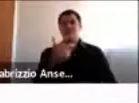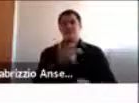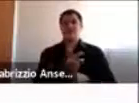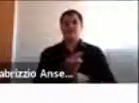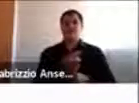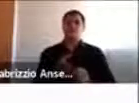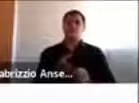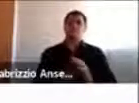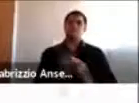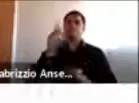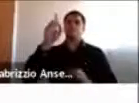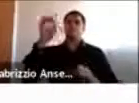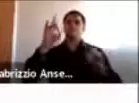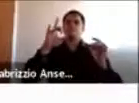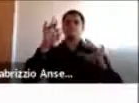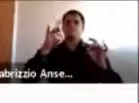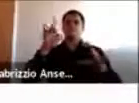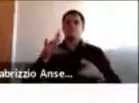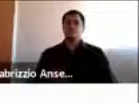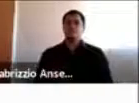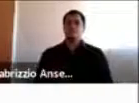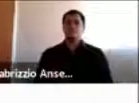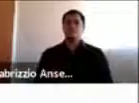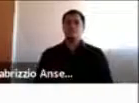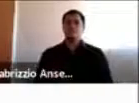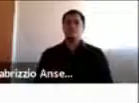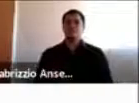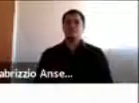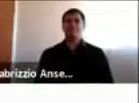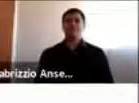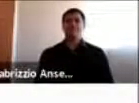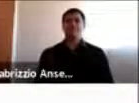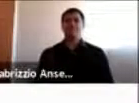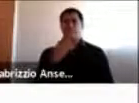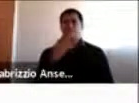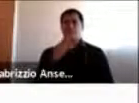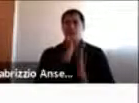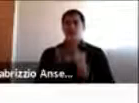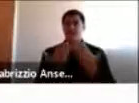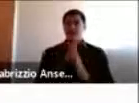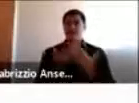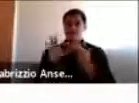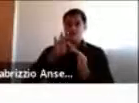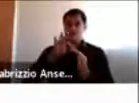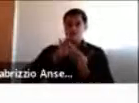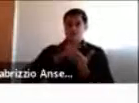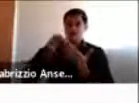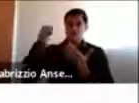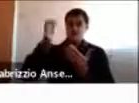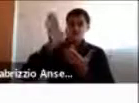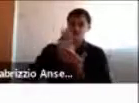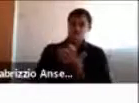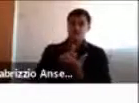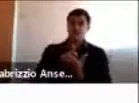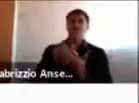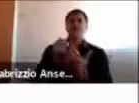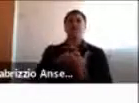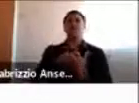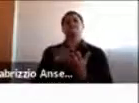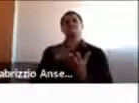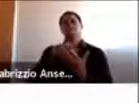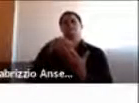artificiales además en el libro de stickers lo que uno hace es un libro de stickers coleccionable entonces puede ir